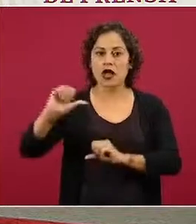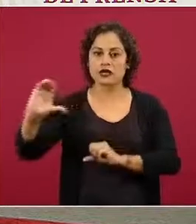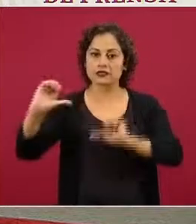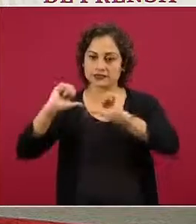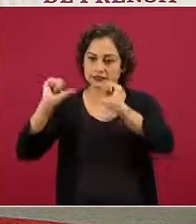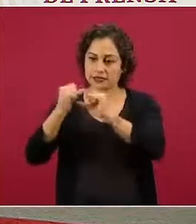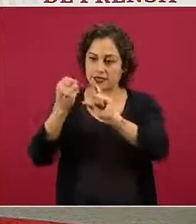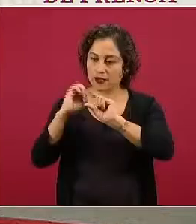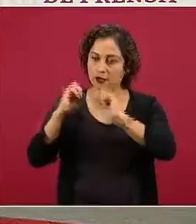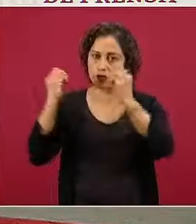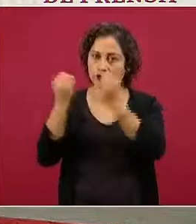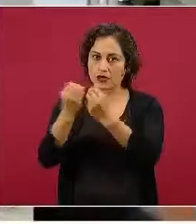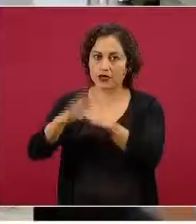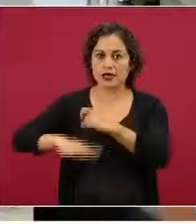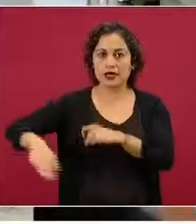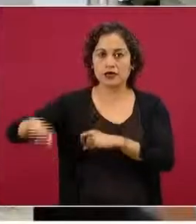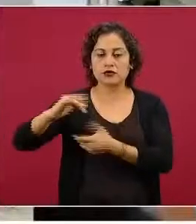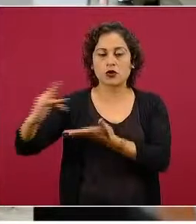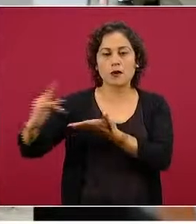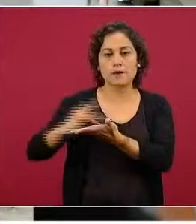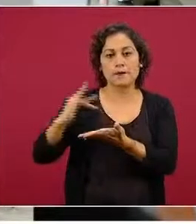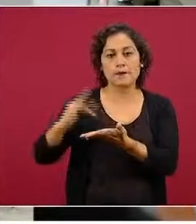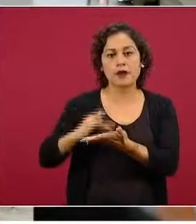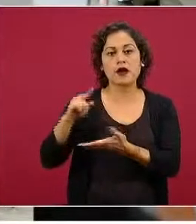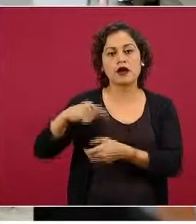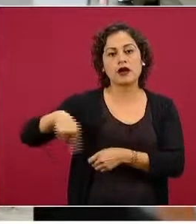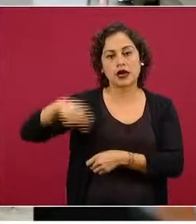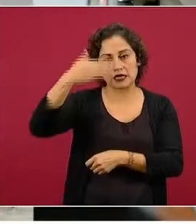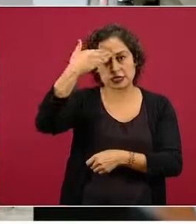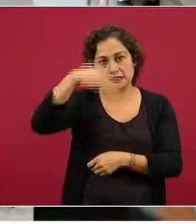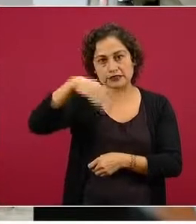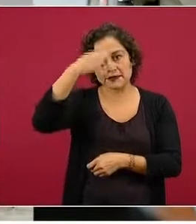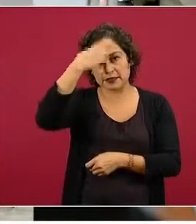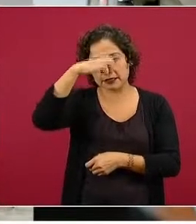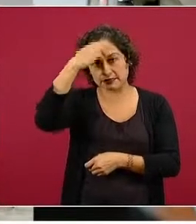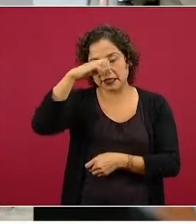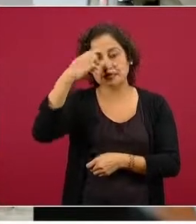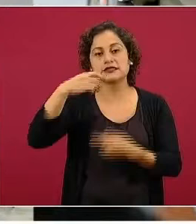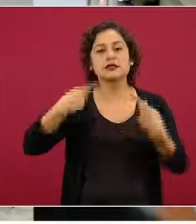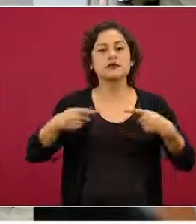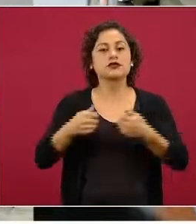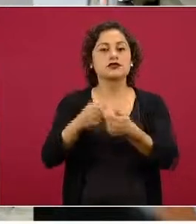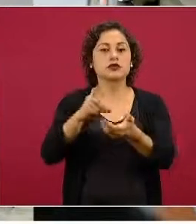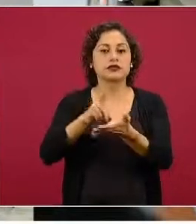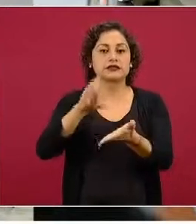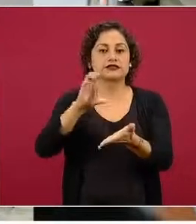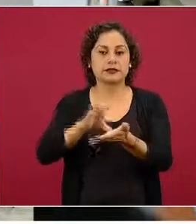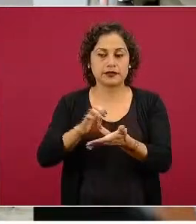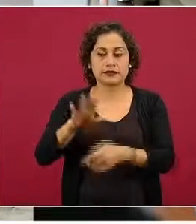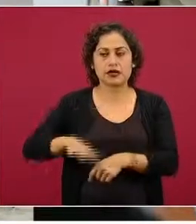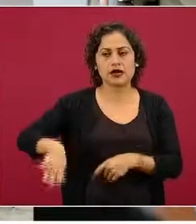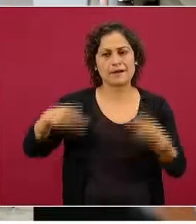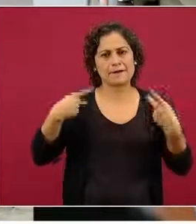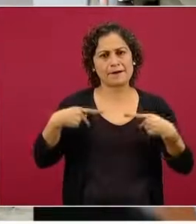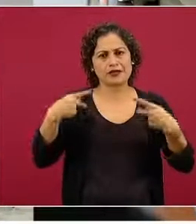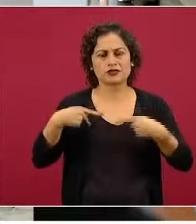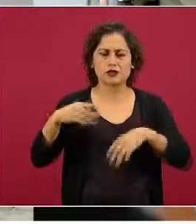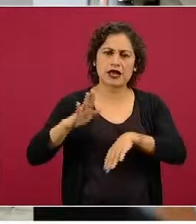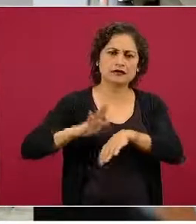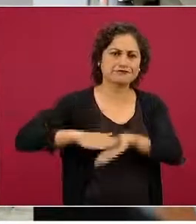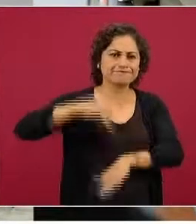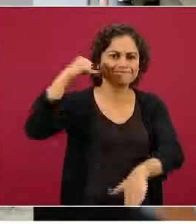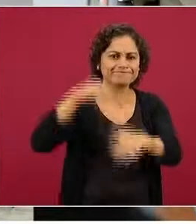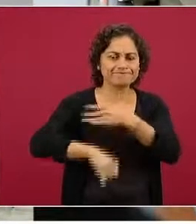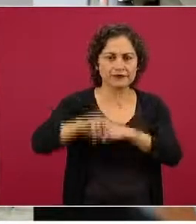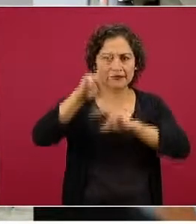organizada. La sociedad civil organizada en materia de personas con discapacidad son las personas más expertas en